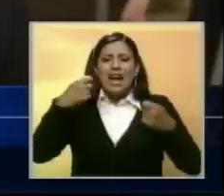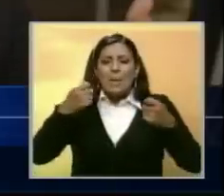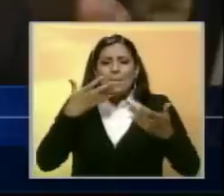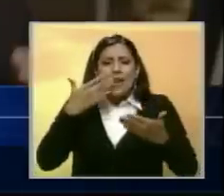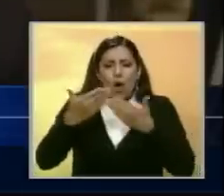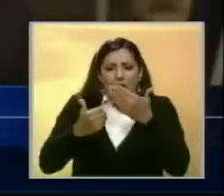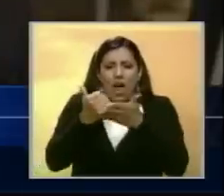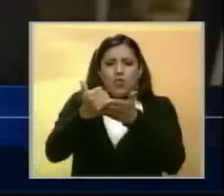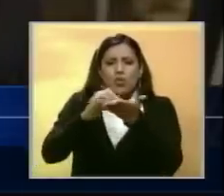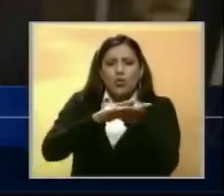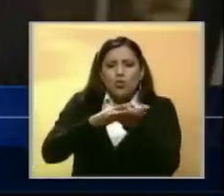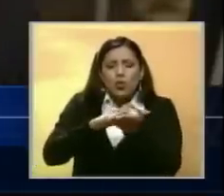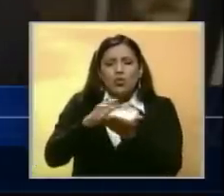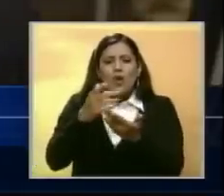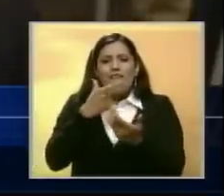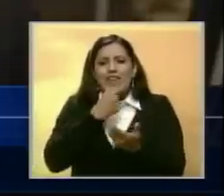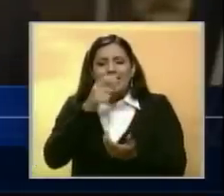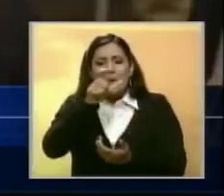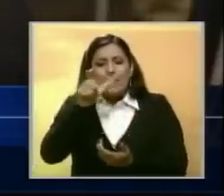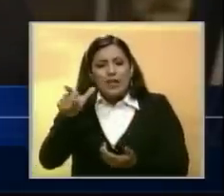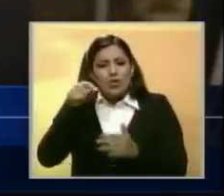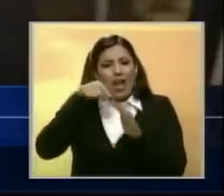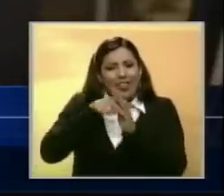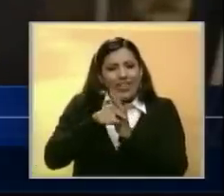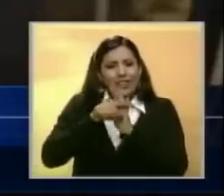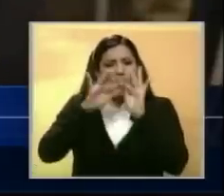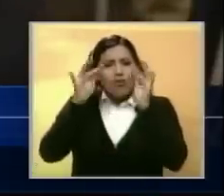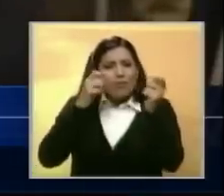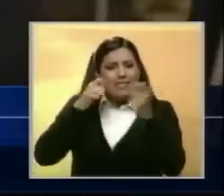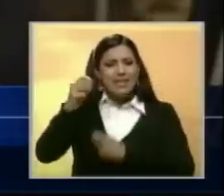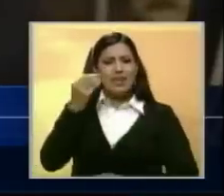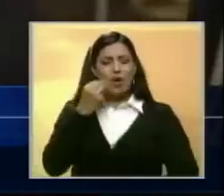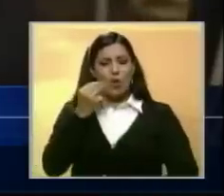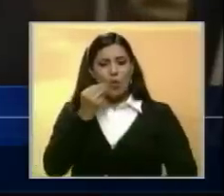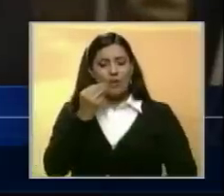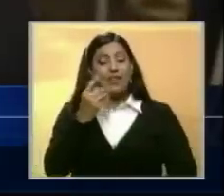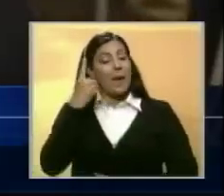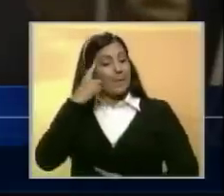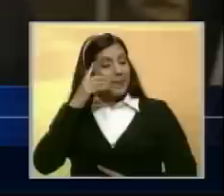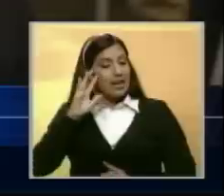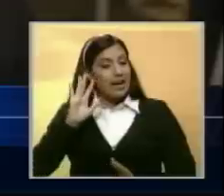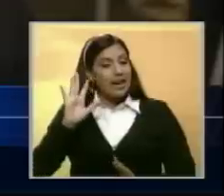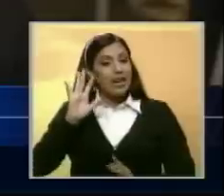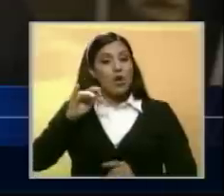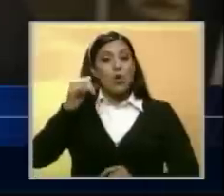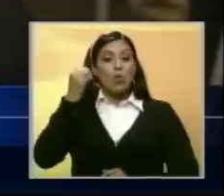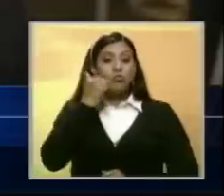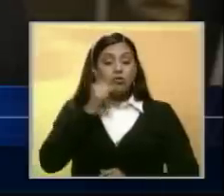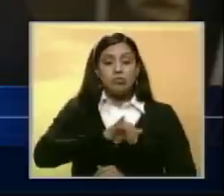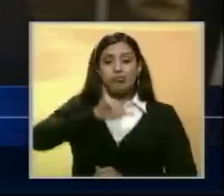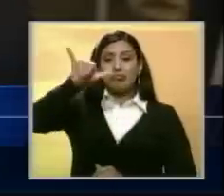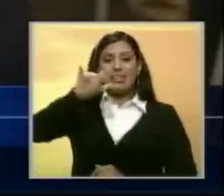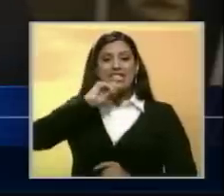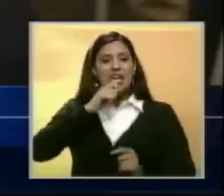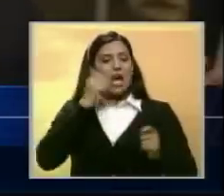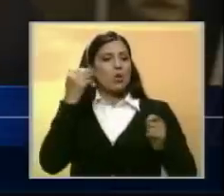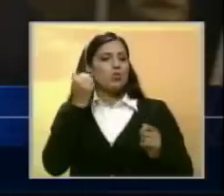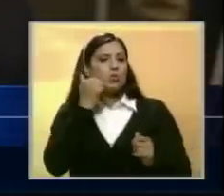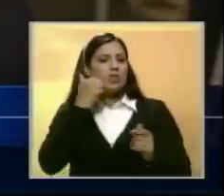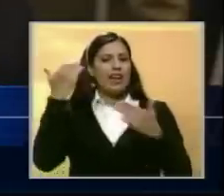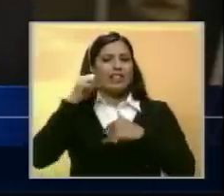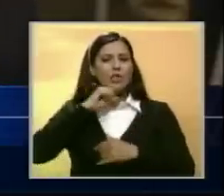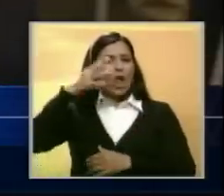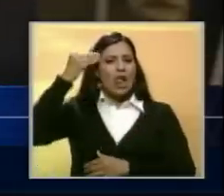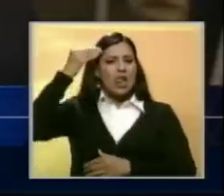para realizar correcciones significativas dentro del modelo distributivo. A su juicio, la especulación es heredada del modelo rentista y